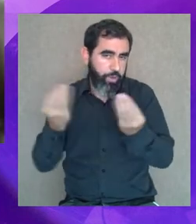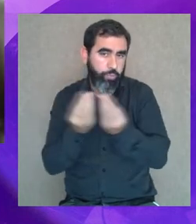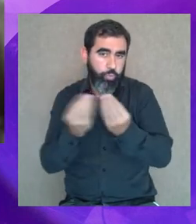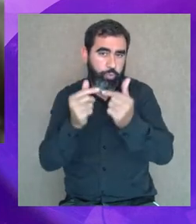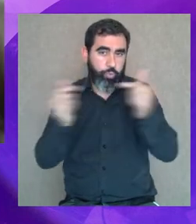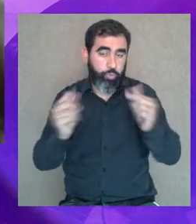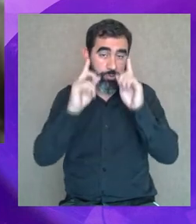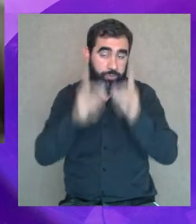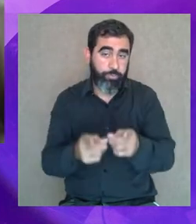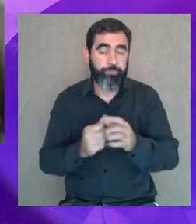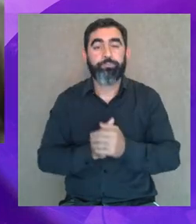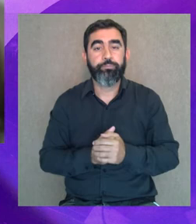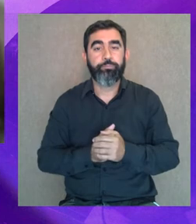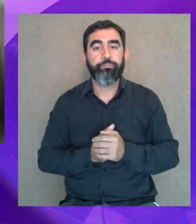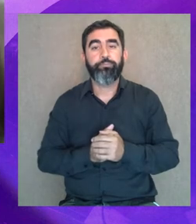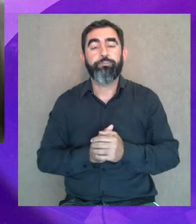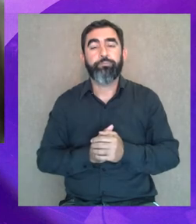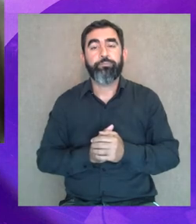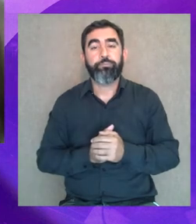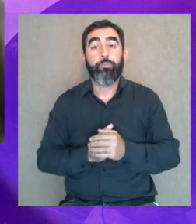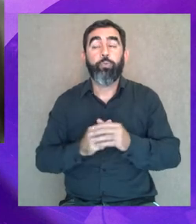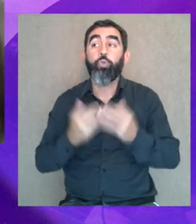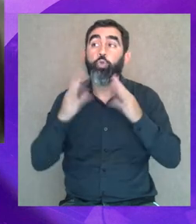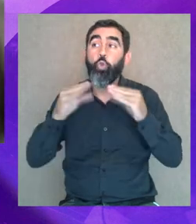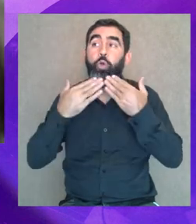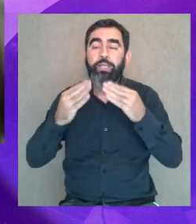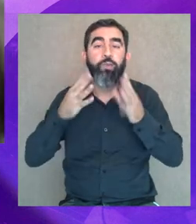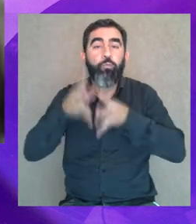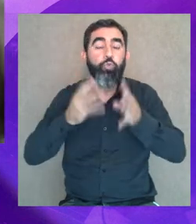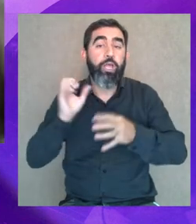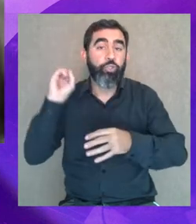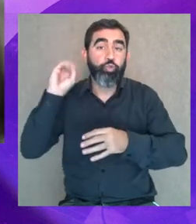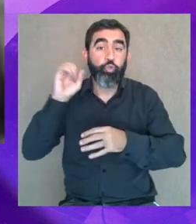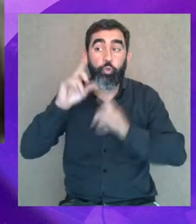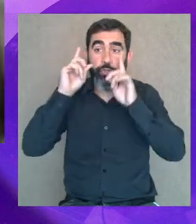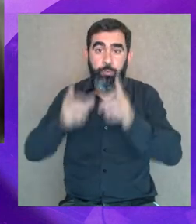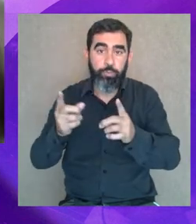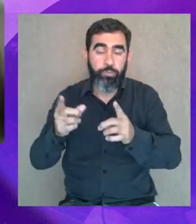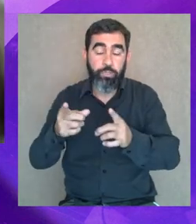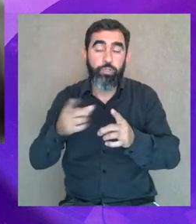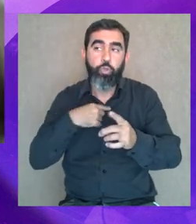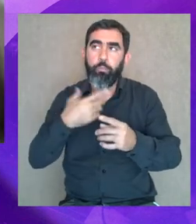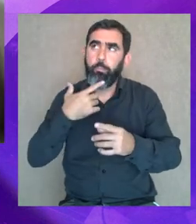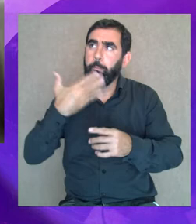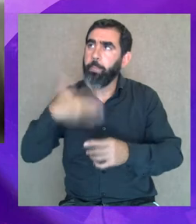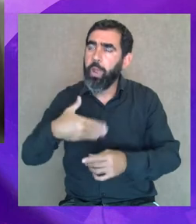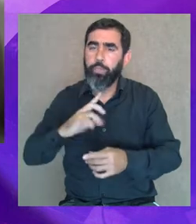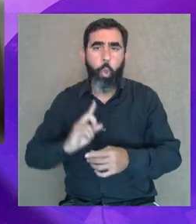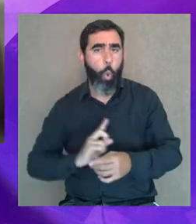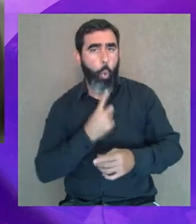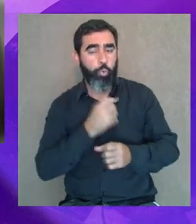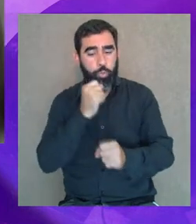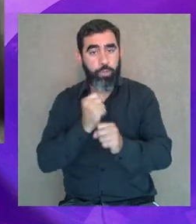garra y mucha pasión en su trabajo como como gran parte de funcionario del sobre por qué las cosas que llegué aquí es el orgullo de